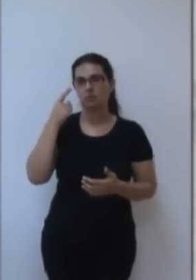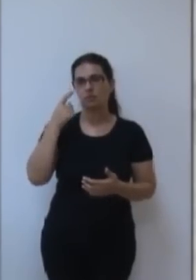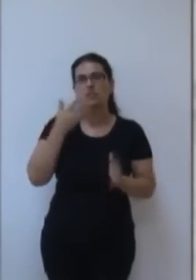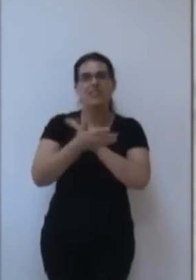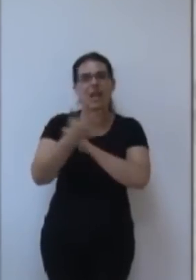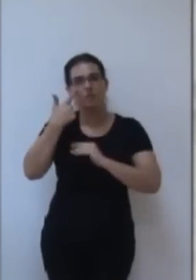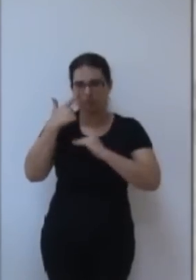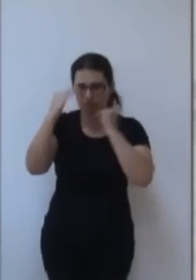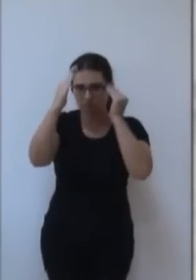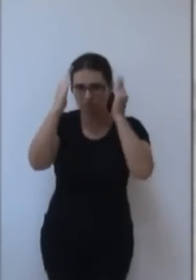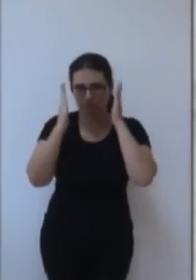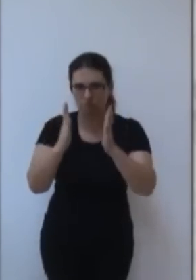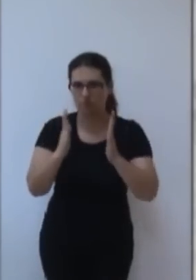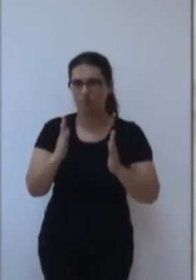atención,